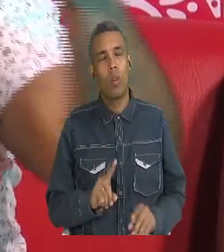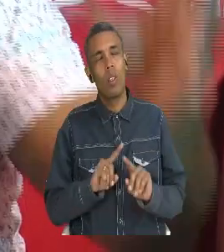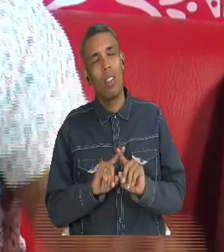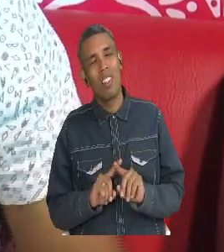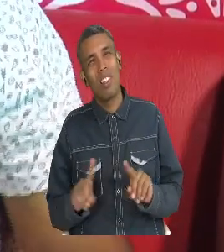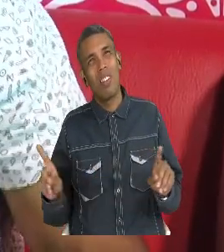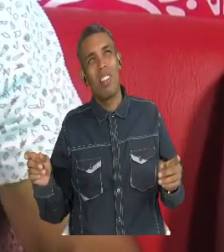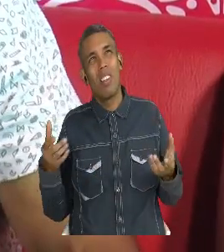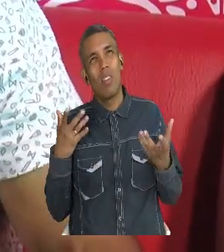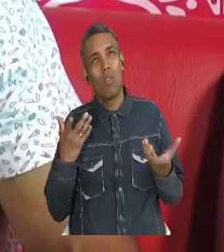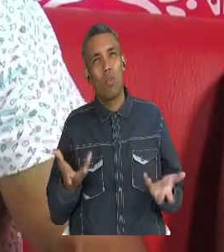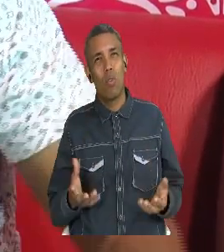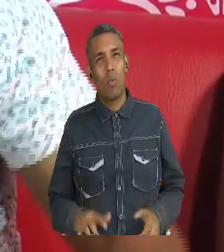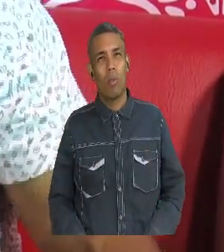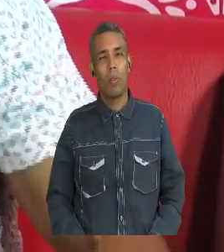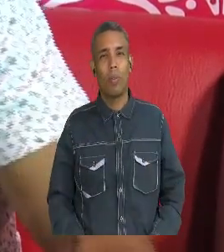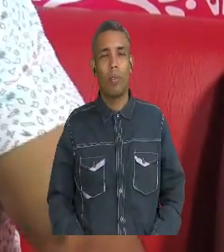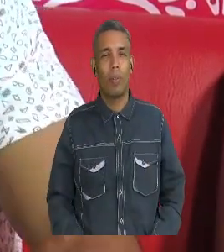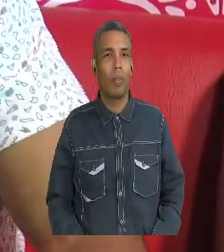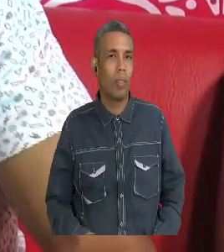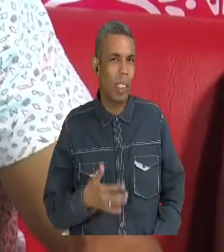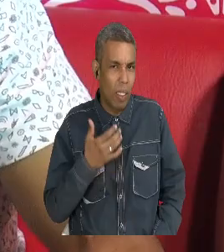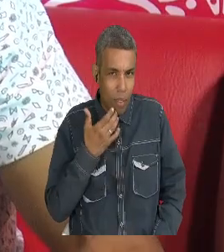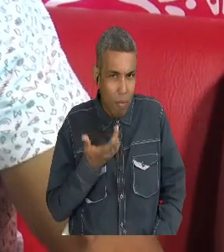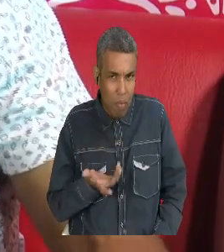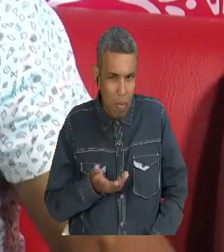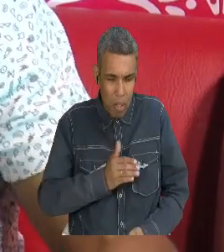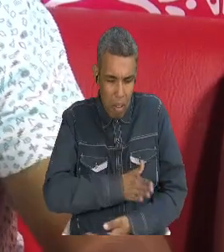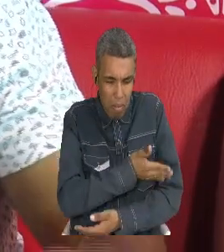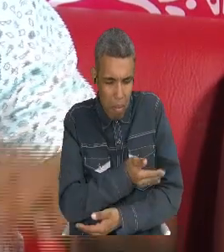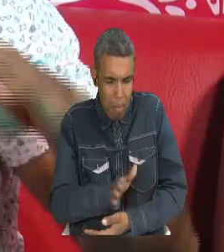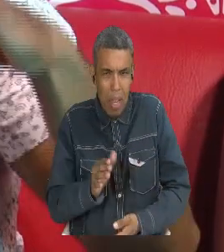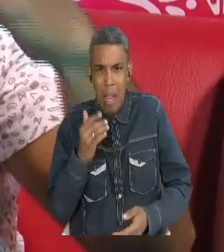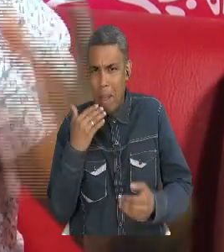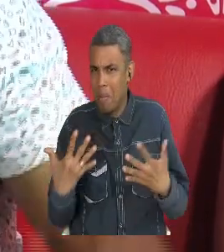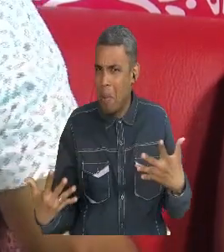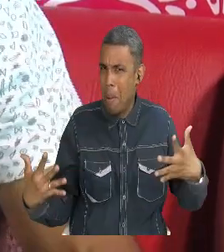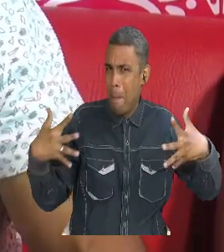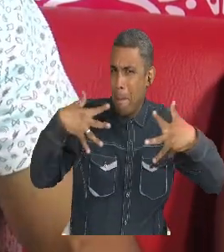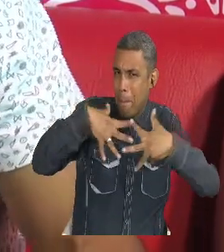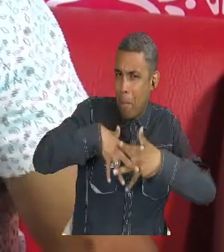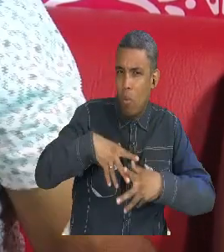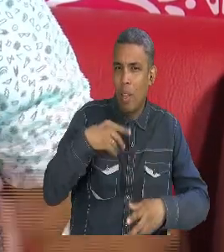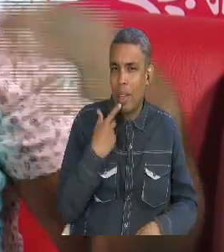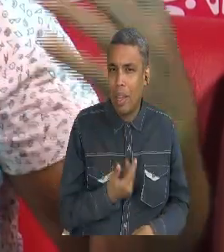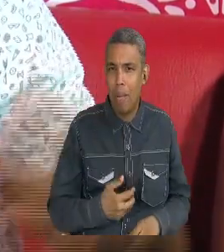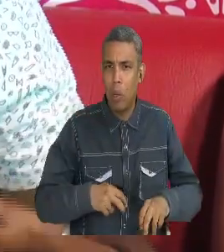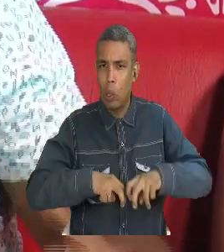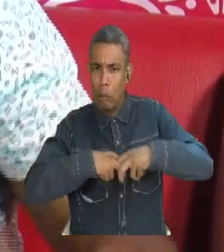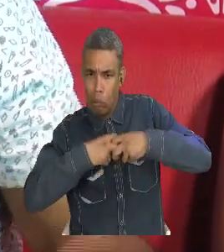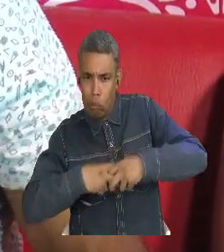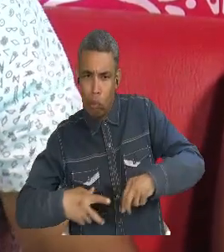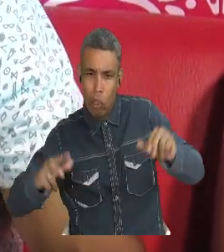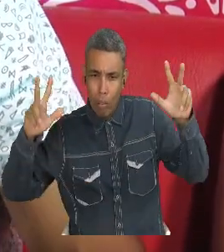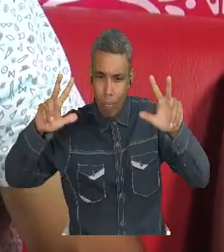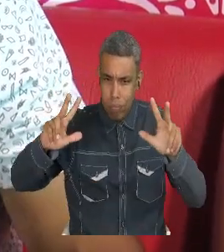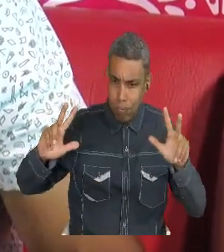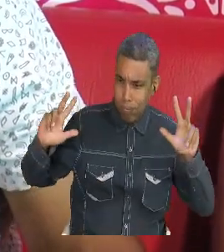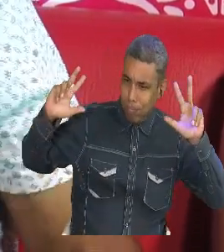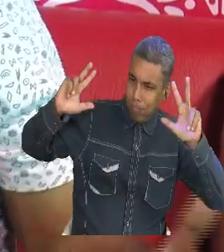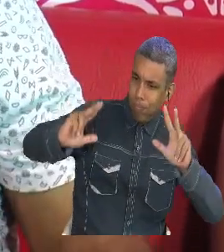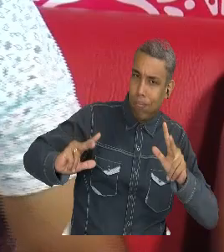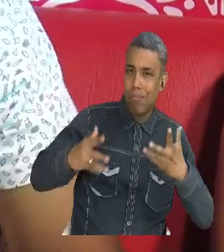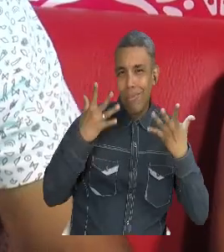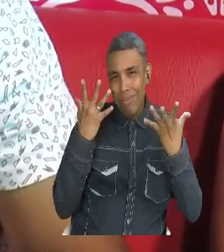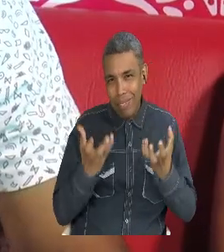por varios tipos de música, varios ritmos, champeta, papayera, que sea algo diferente. Entonces estamos como en la búsqueda de esas